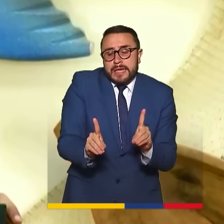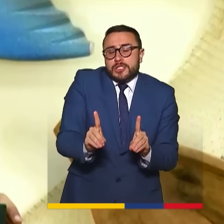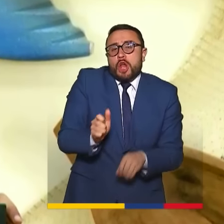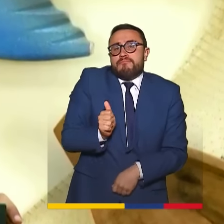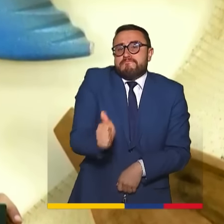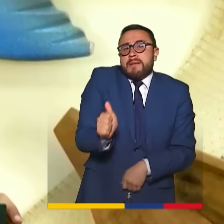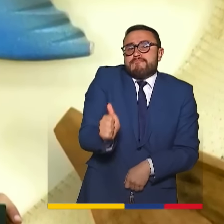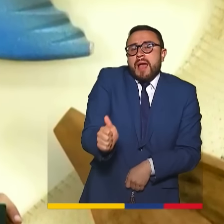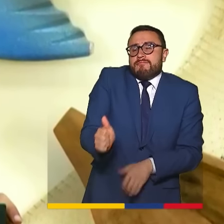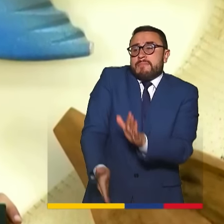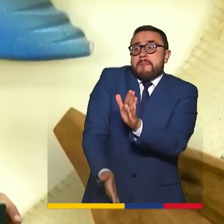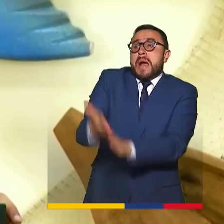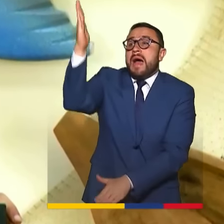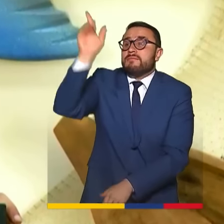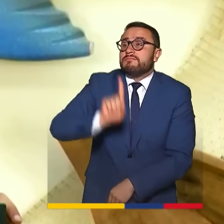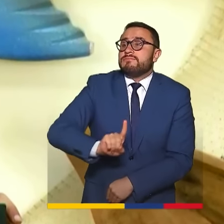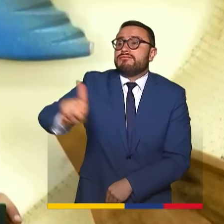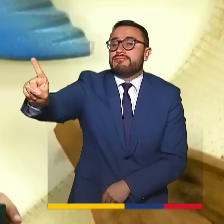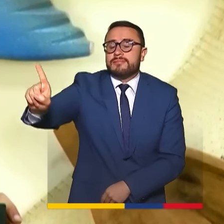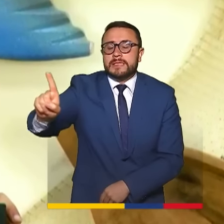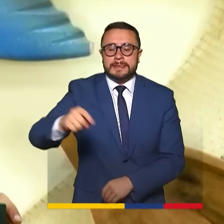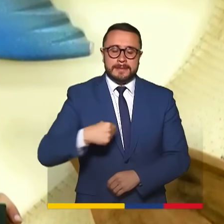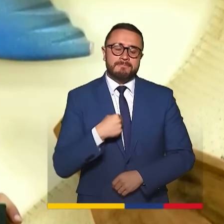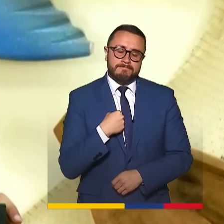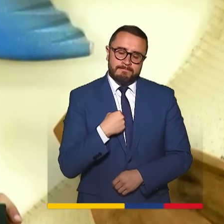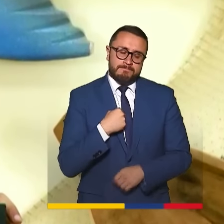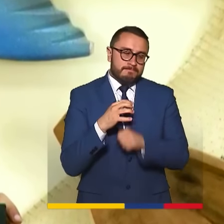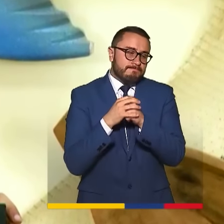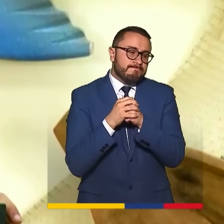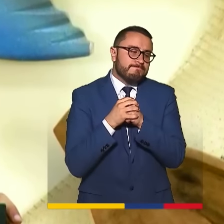Y realmente estoy triste,